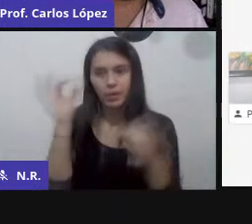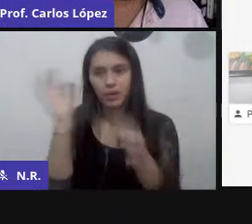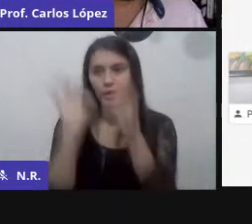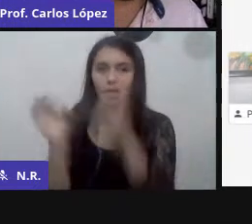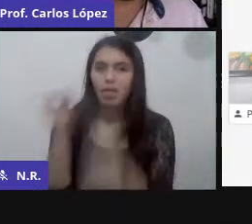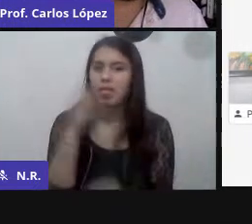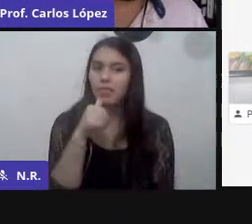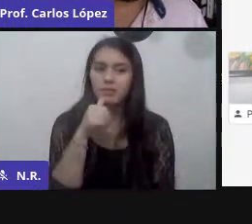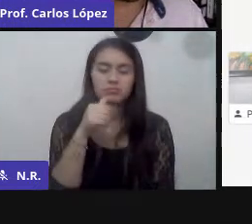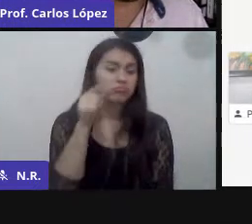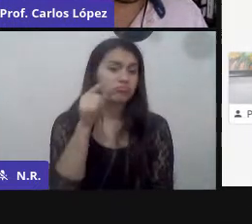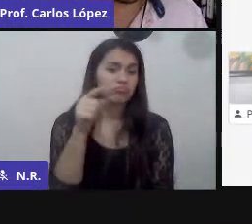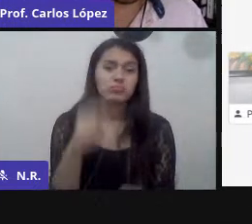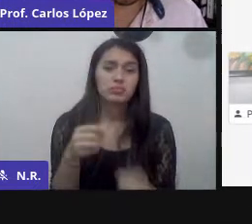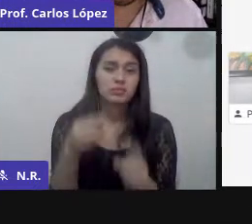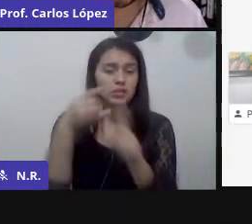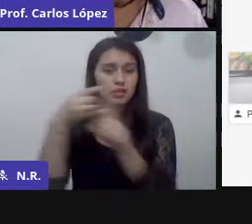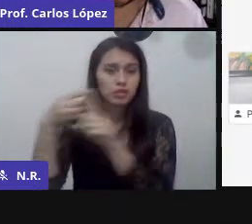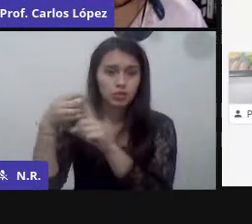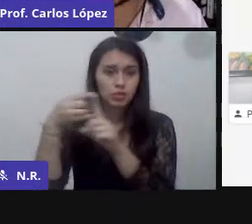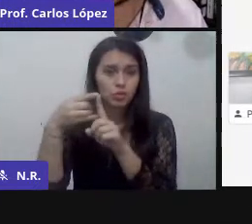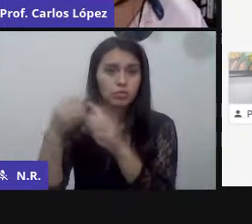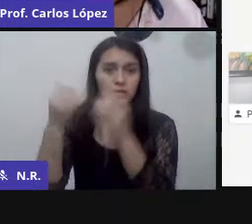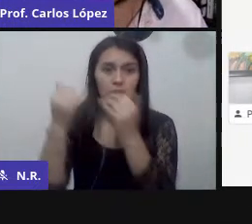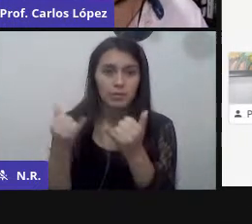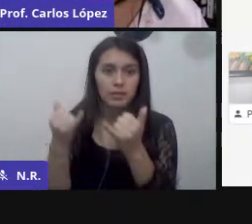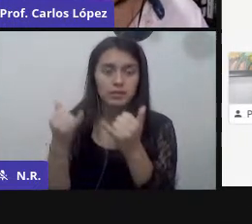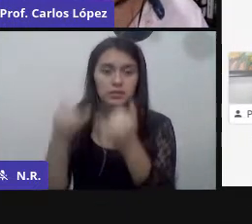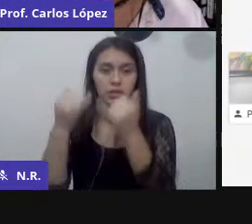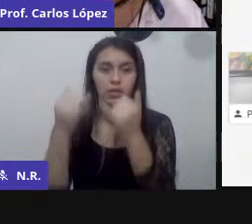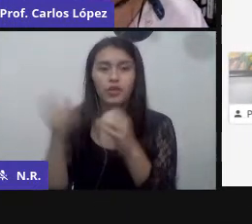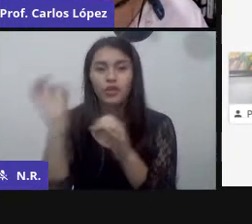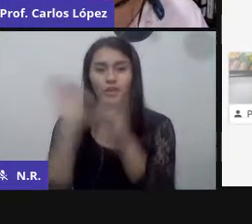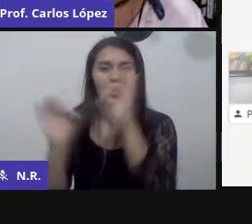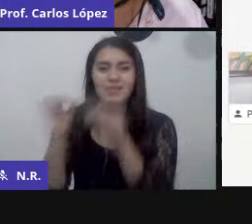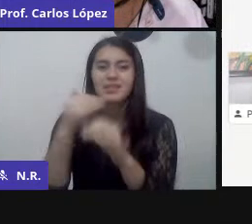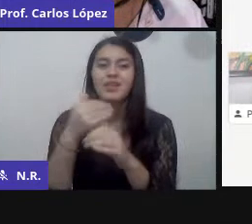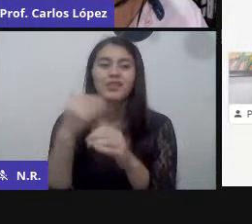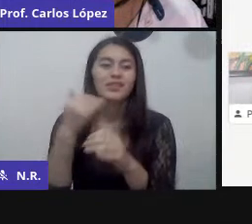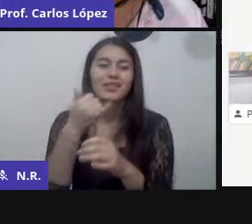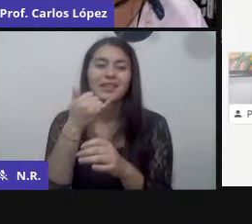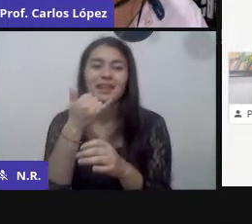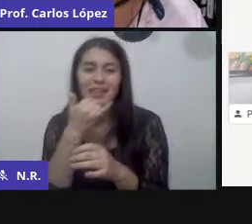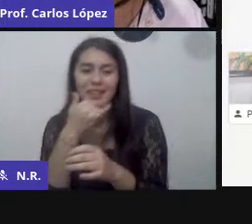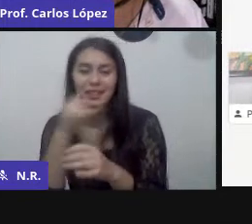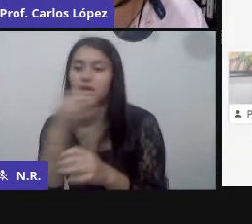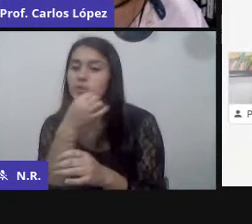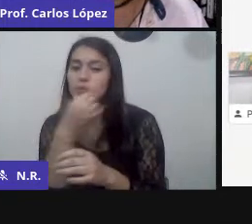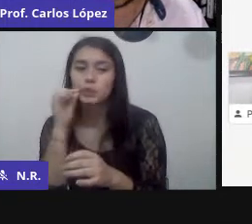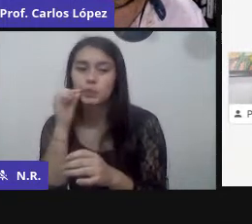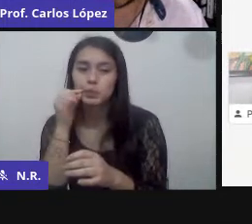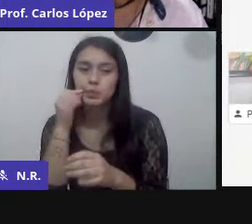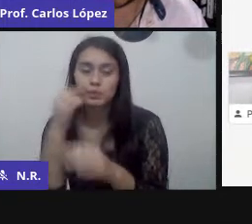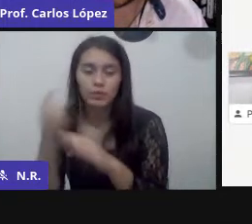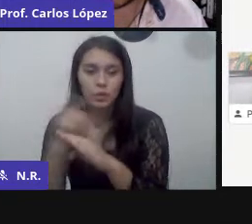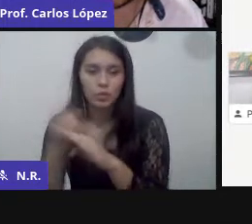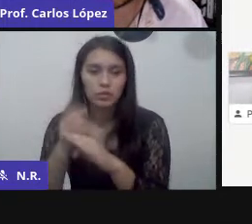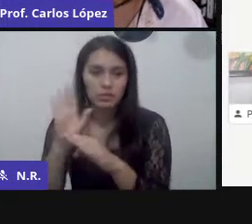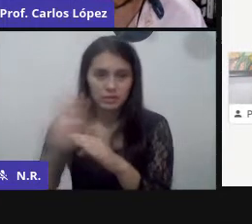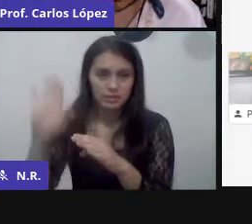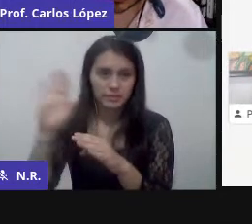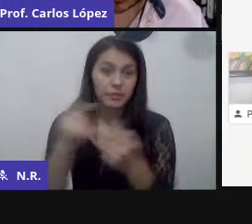caso de Zoom actualizaron esto con las contraseñas. Y en el caso de